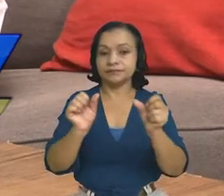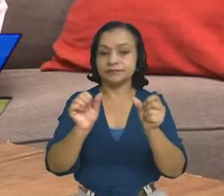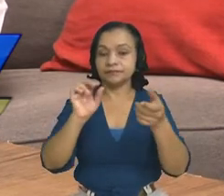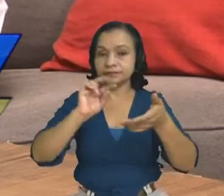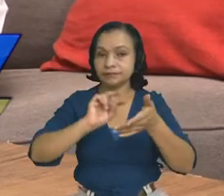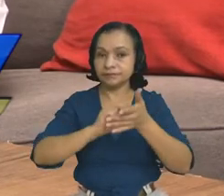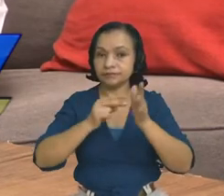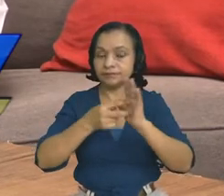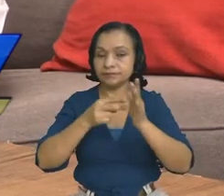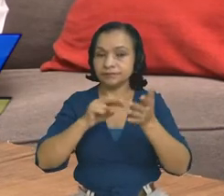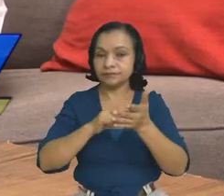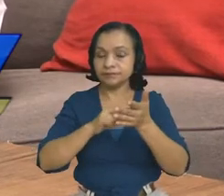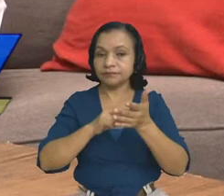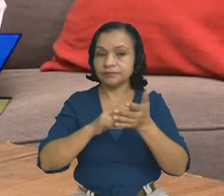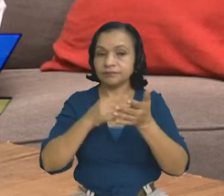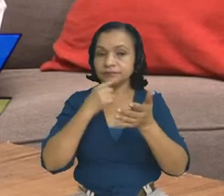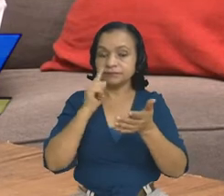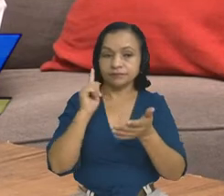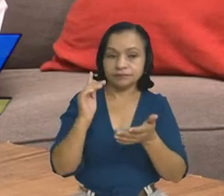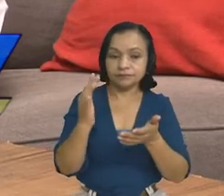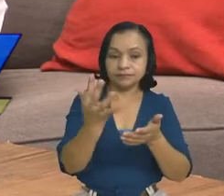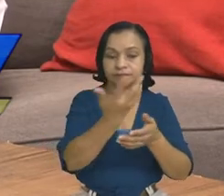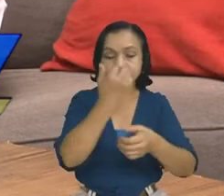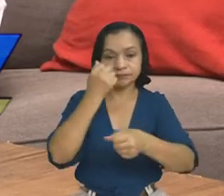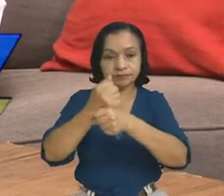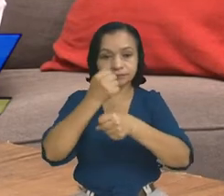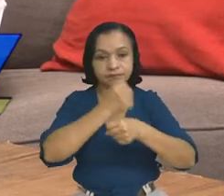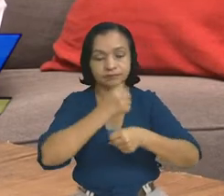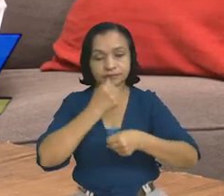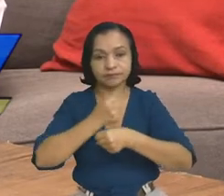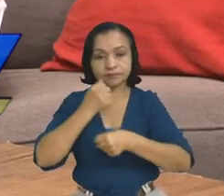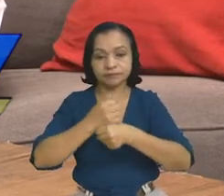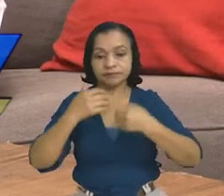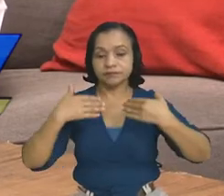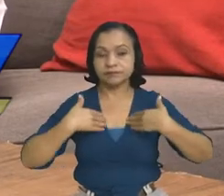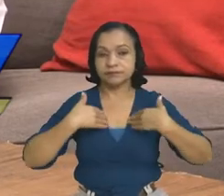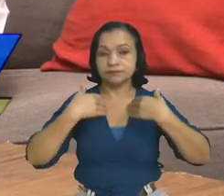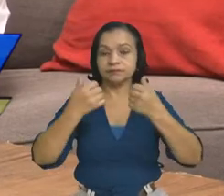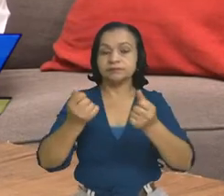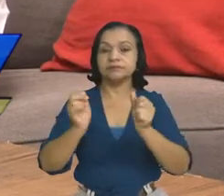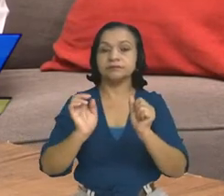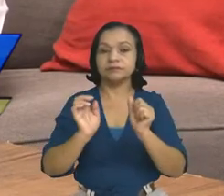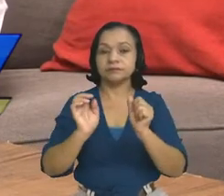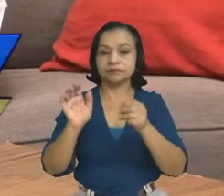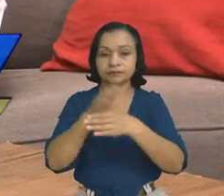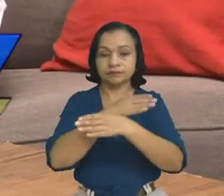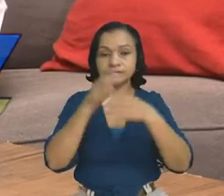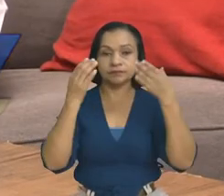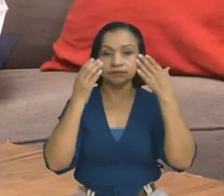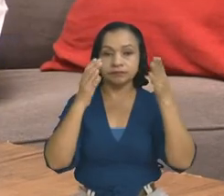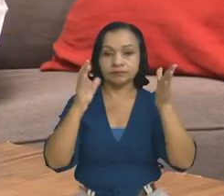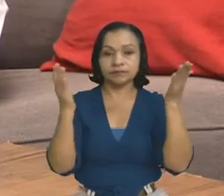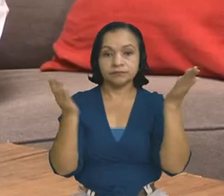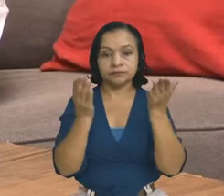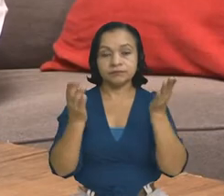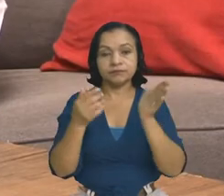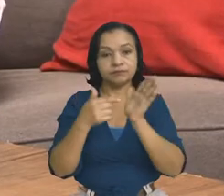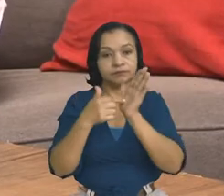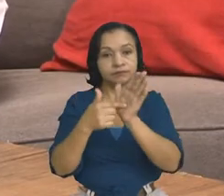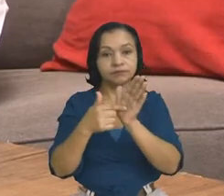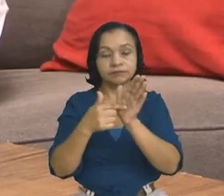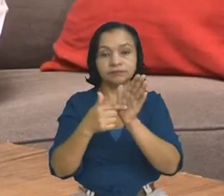sentido también se coordina con todo el trabajo a través de la red de salud. O sea, nosotros tenemos los sistemas de referencia, contrarreferencia a